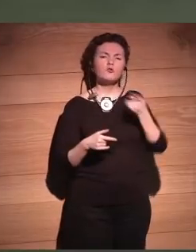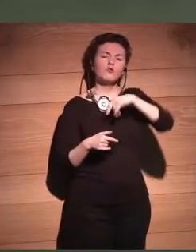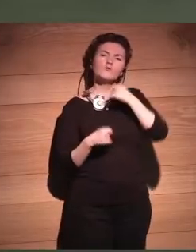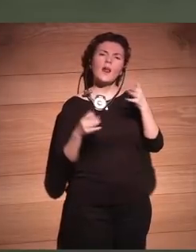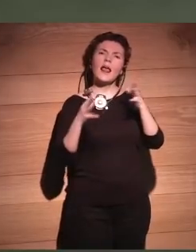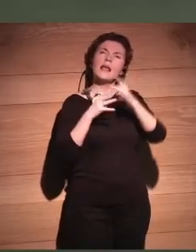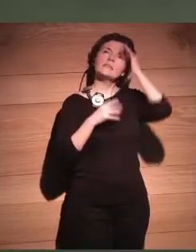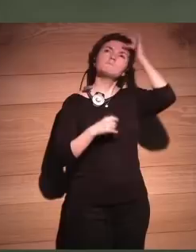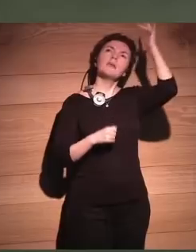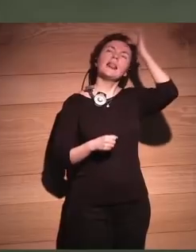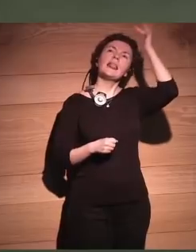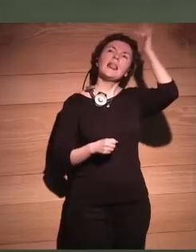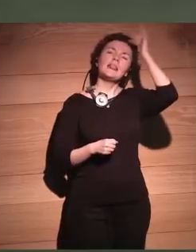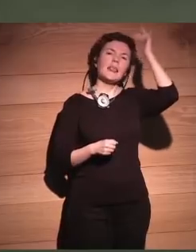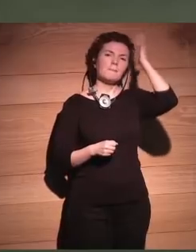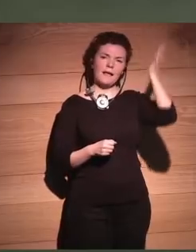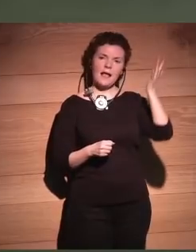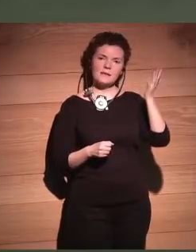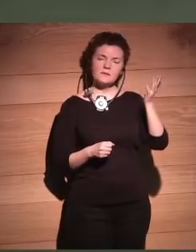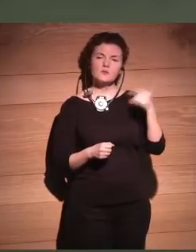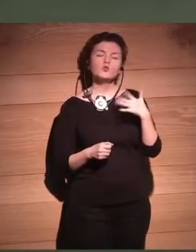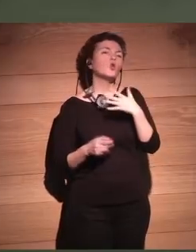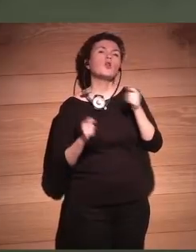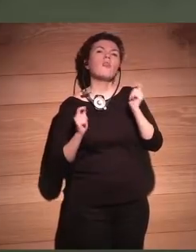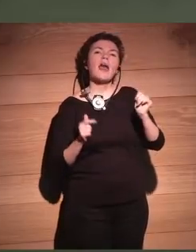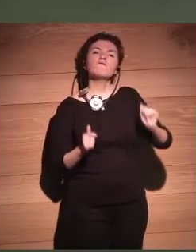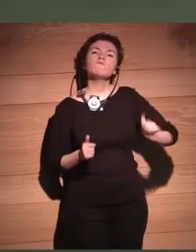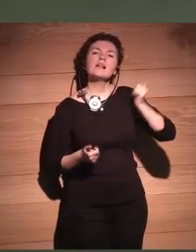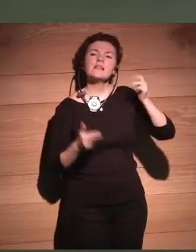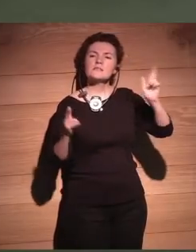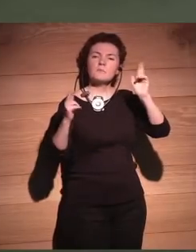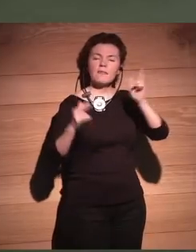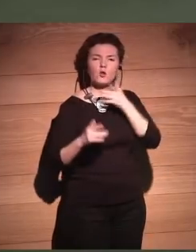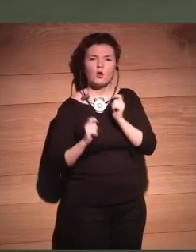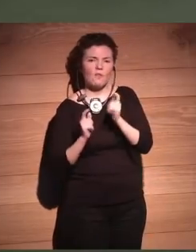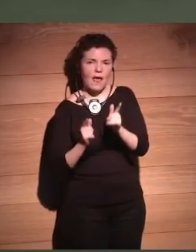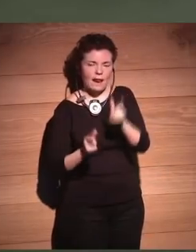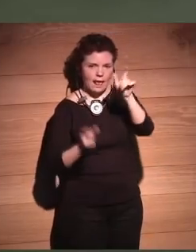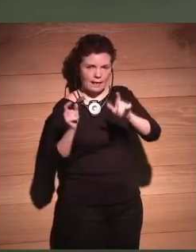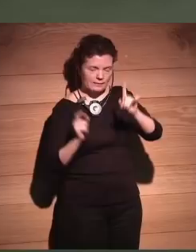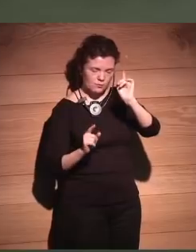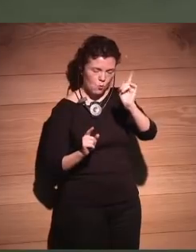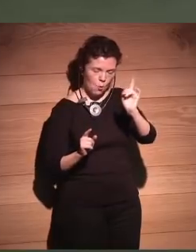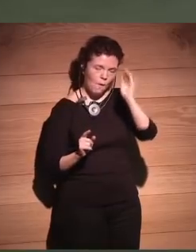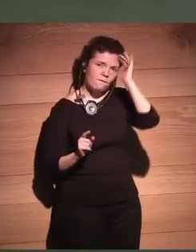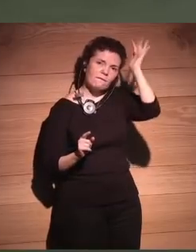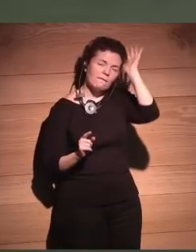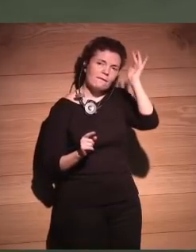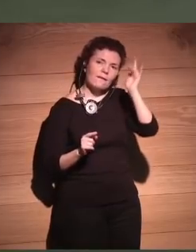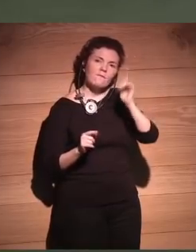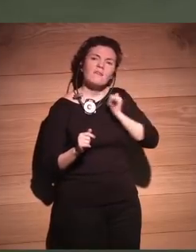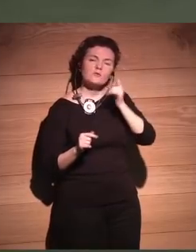expectativas, porque tampoco queremos dar falsas esperanzas a las personas, pero